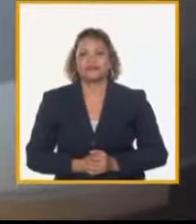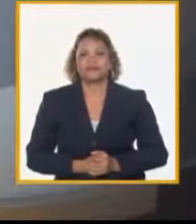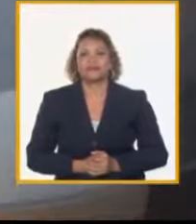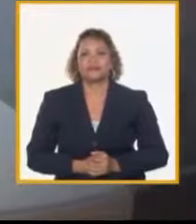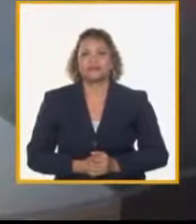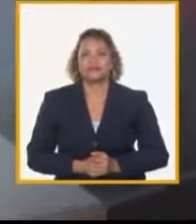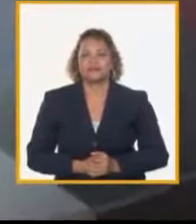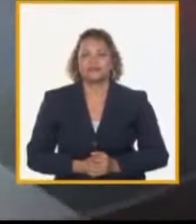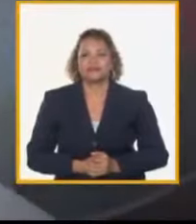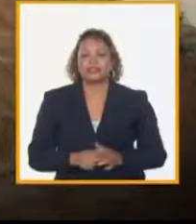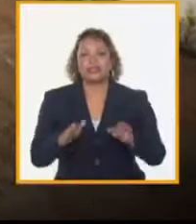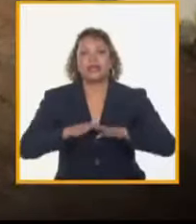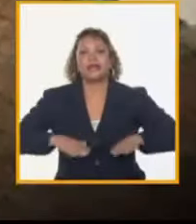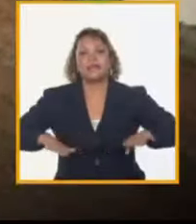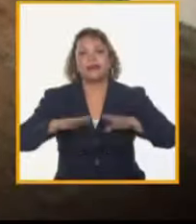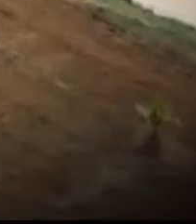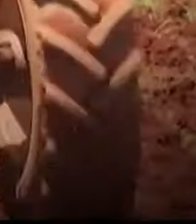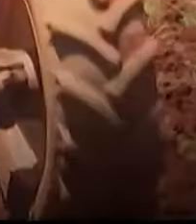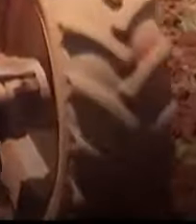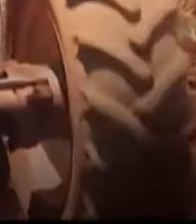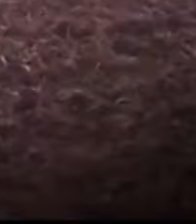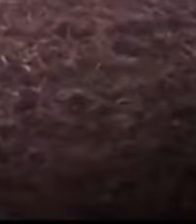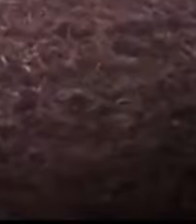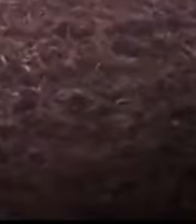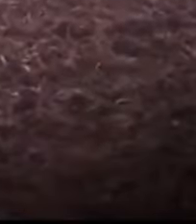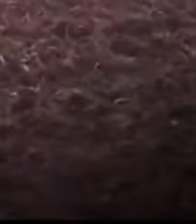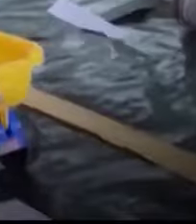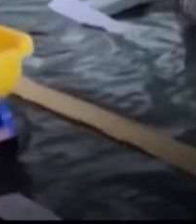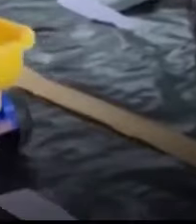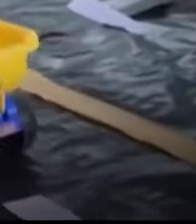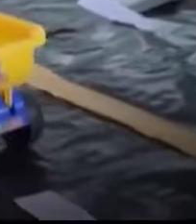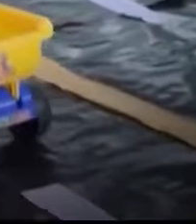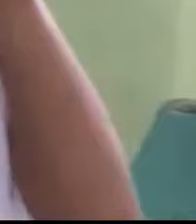Un espacio para la información y el análisis de los más